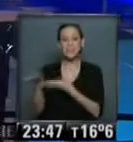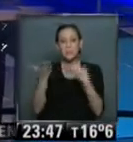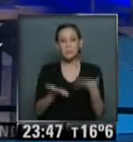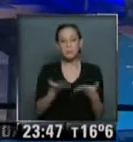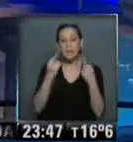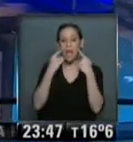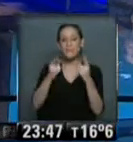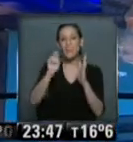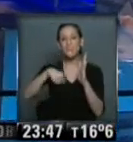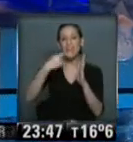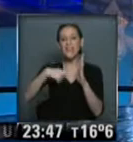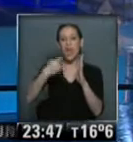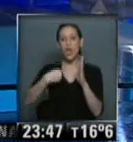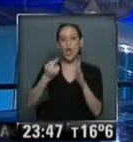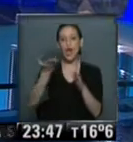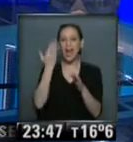el video de